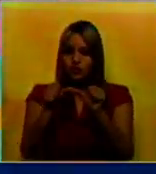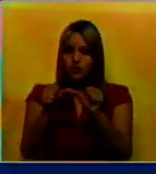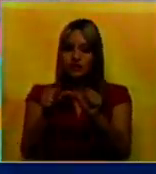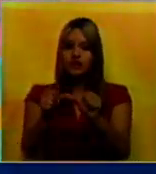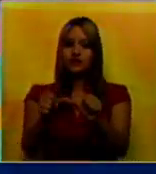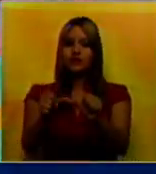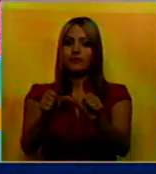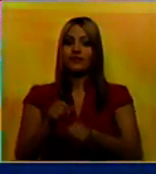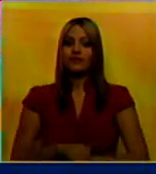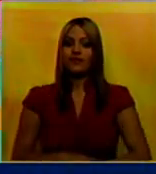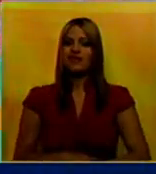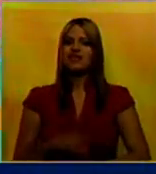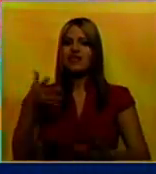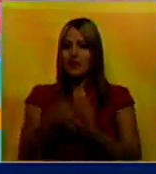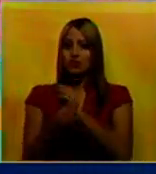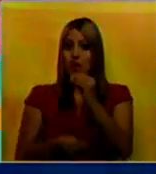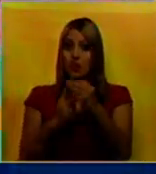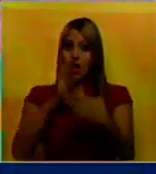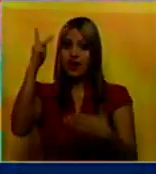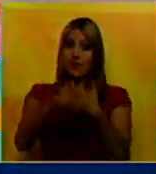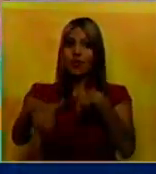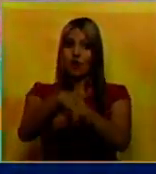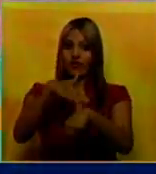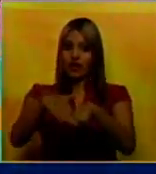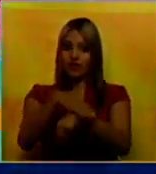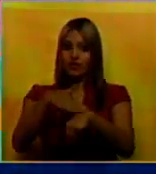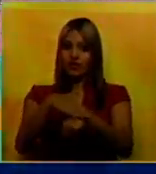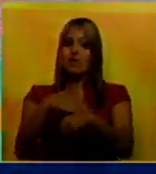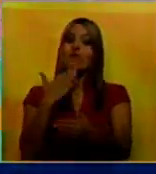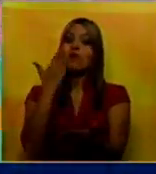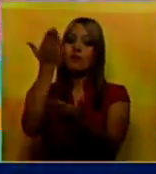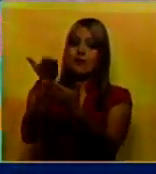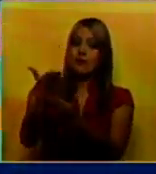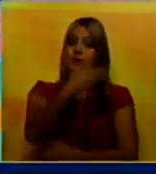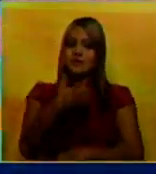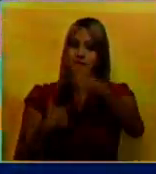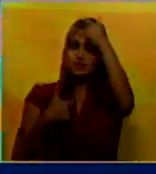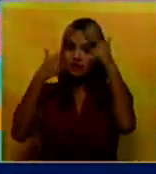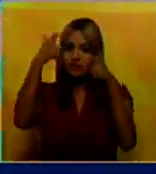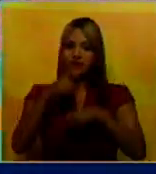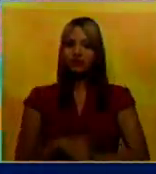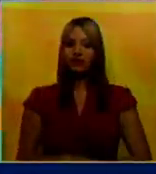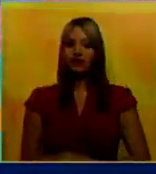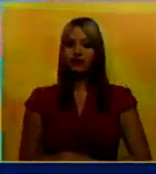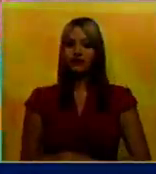de lo que ha sido el programa de gobierno que planteó el presidente Chávez.